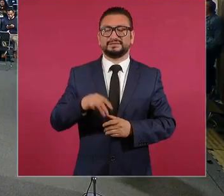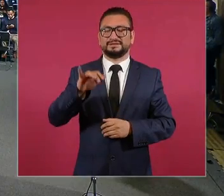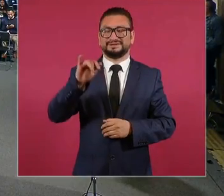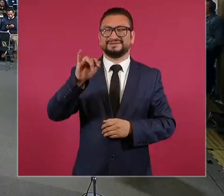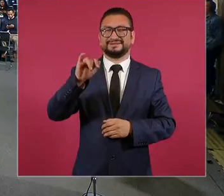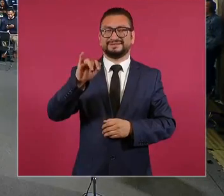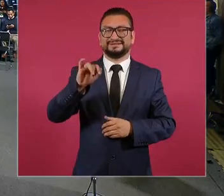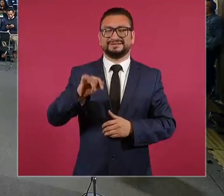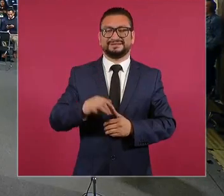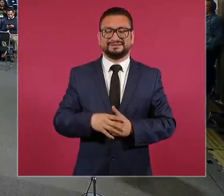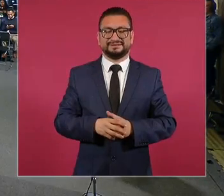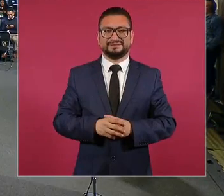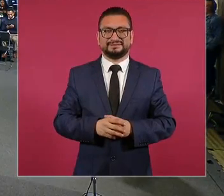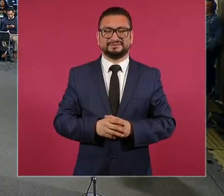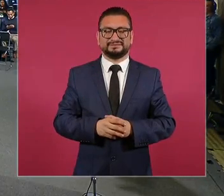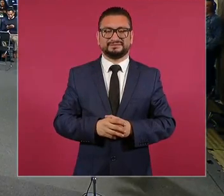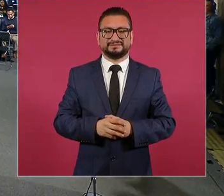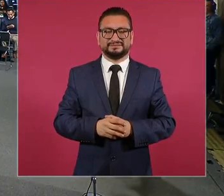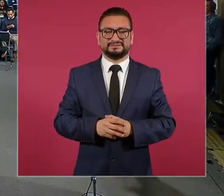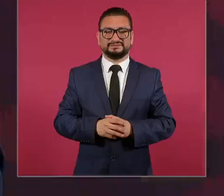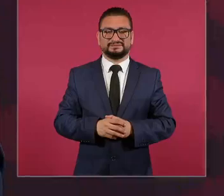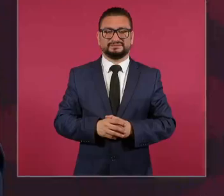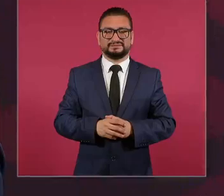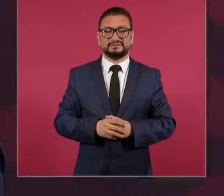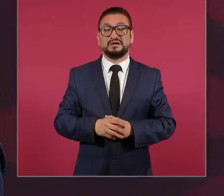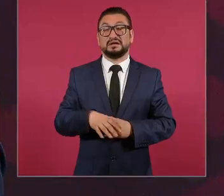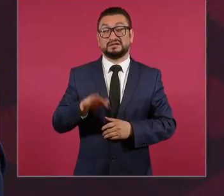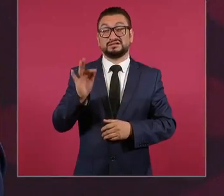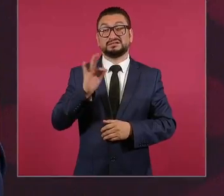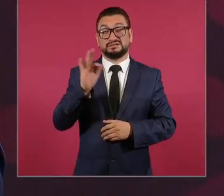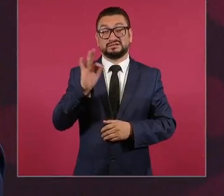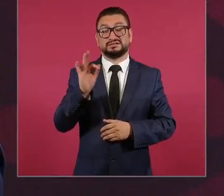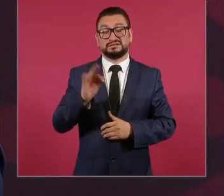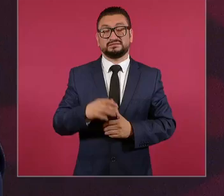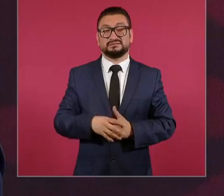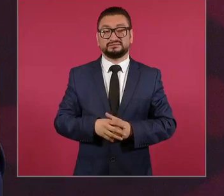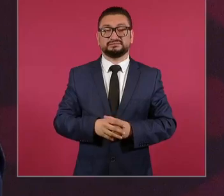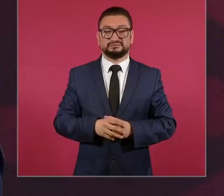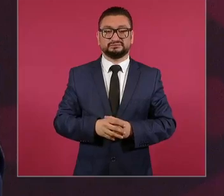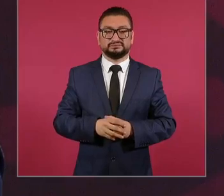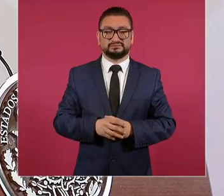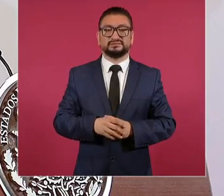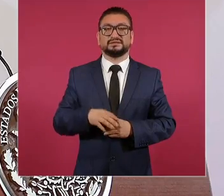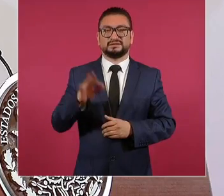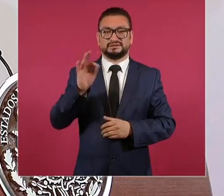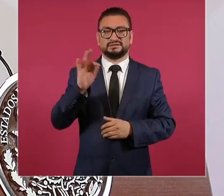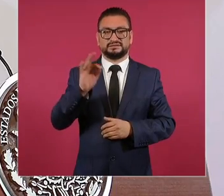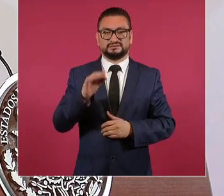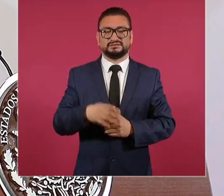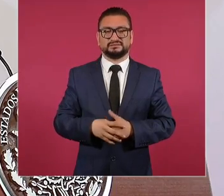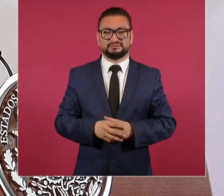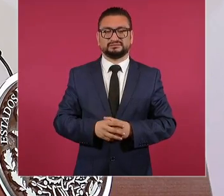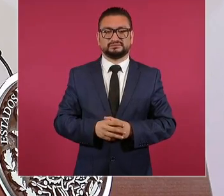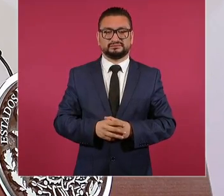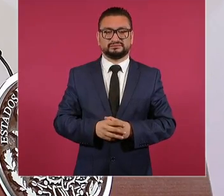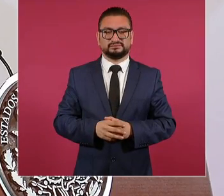es muy posible que esté vinculado a eso